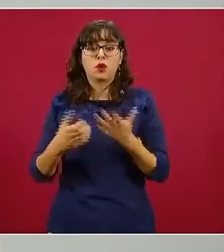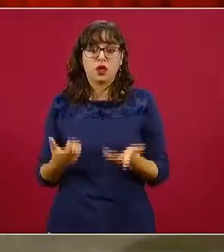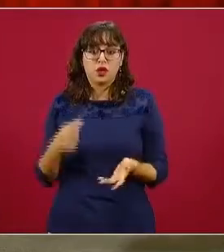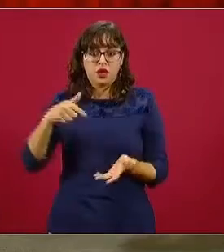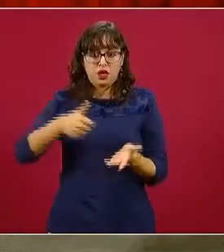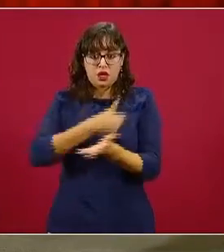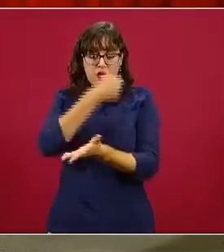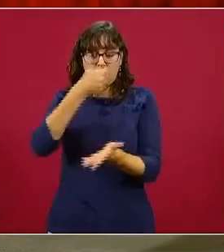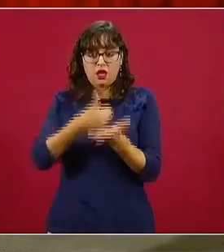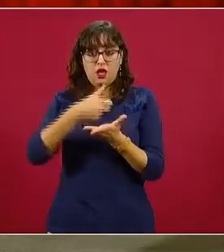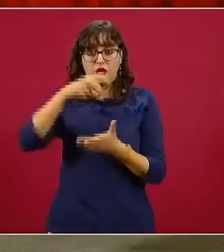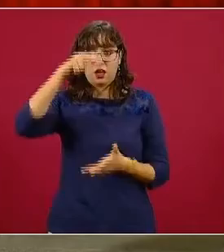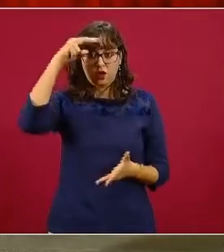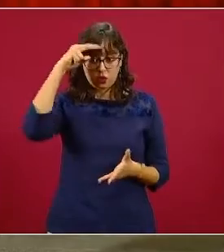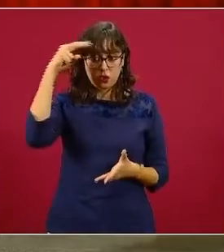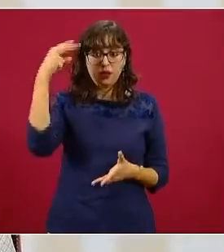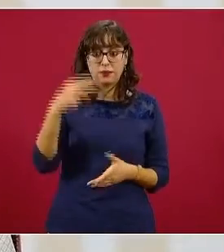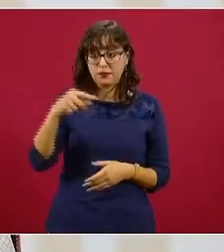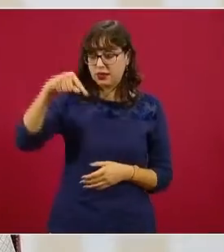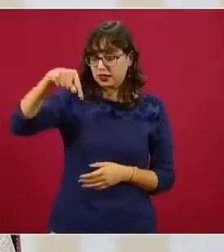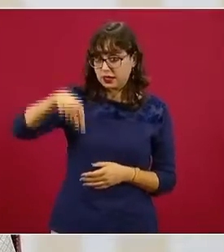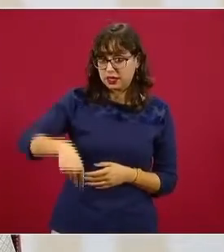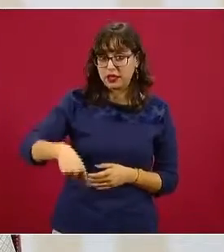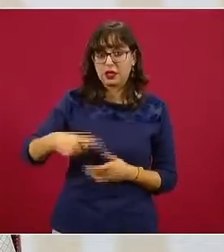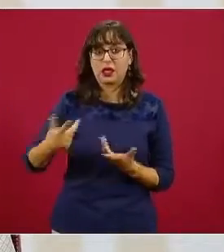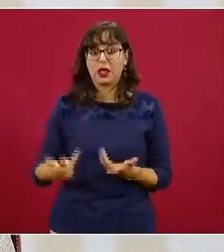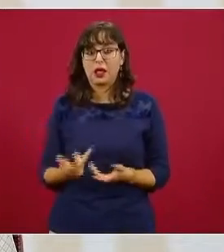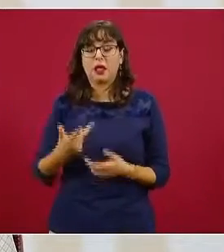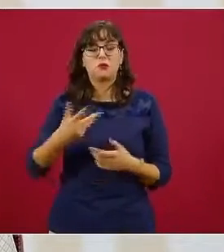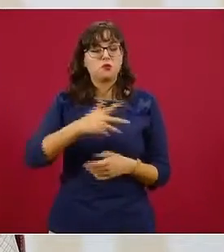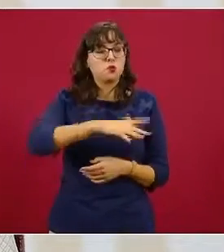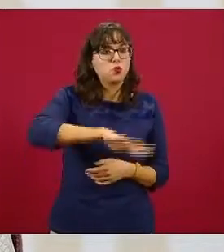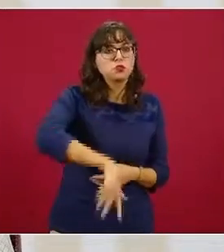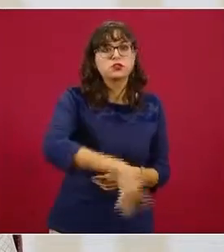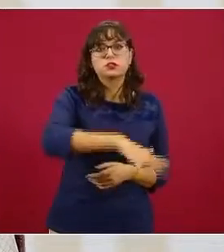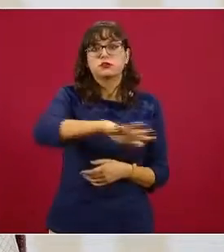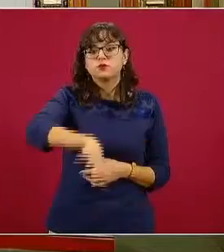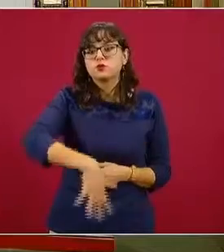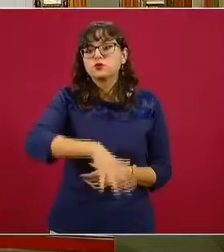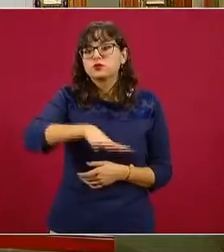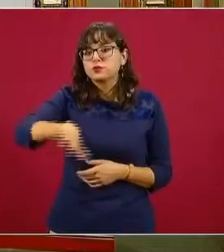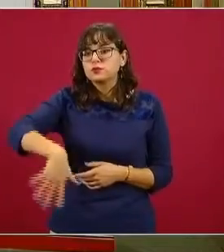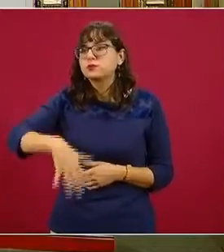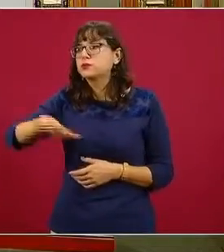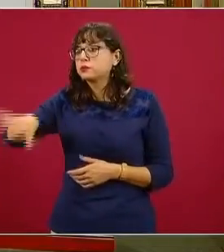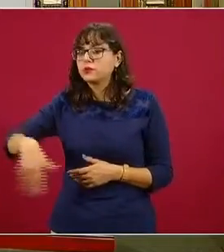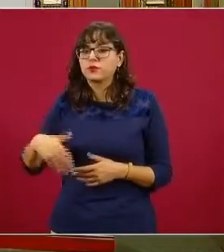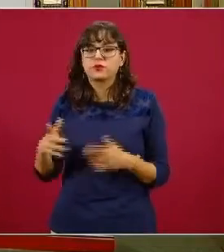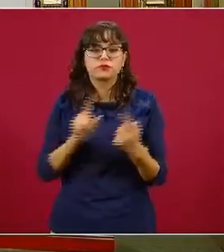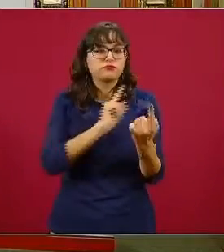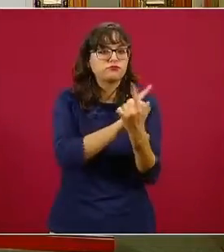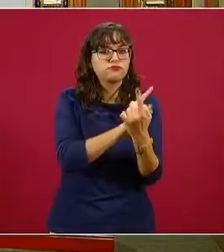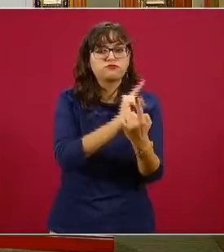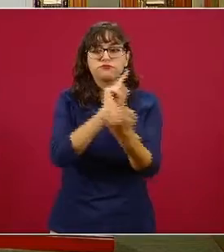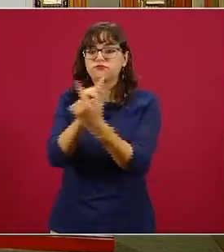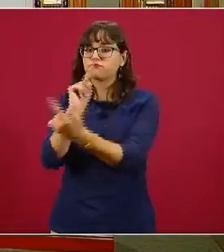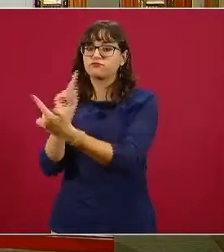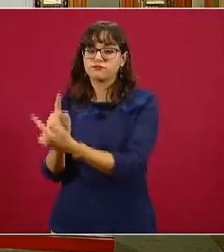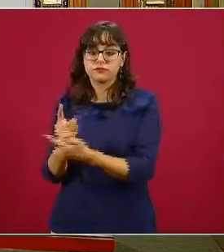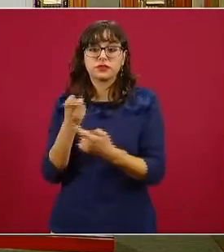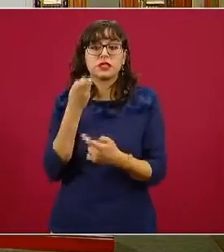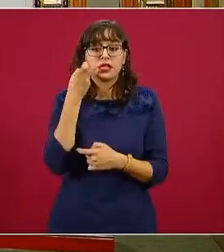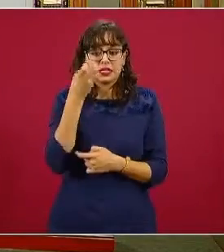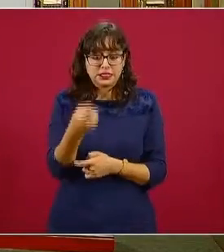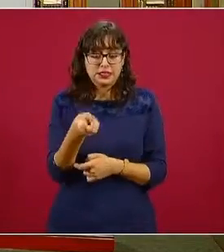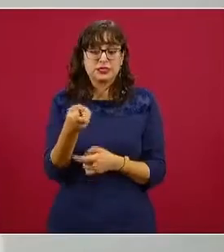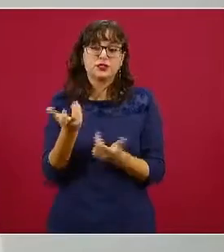local, la Ciudad de México, que realizan una búsqueda activa en colonias, en áreas de la ciudad, y entonces